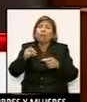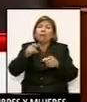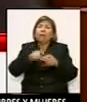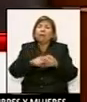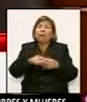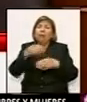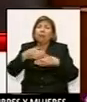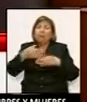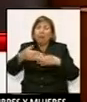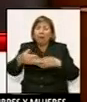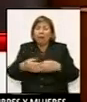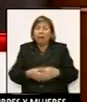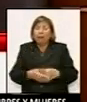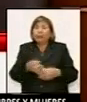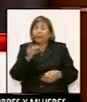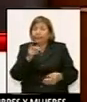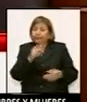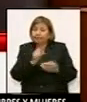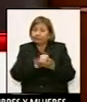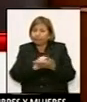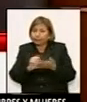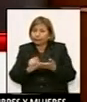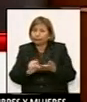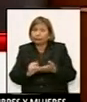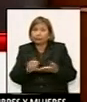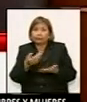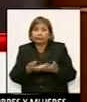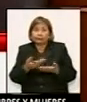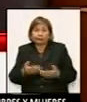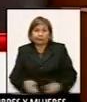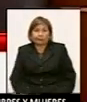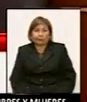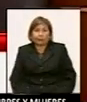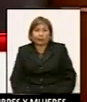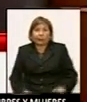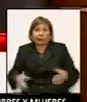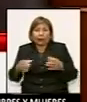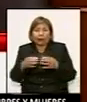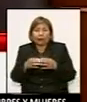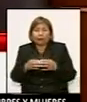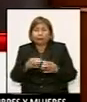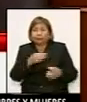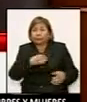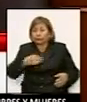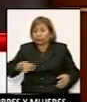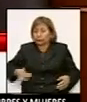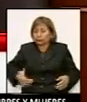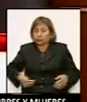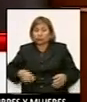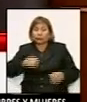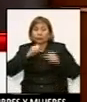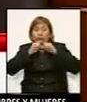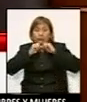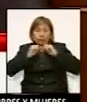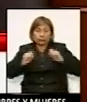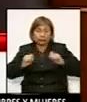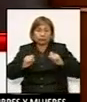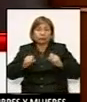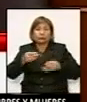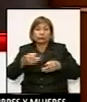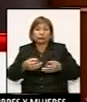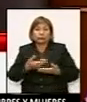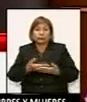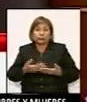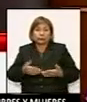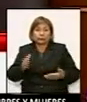en adelante. Sistema y a la Presidencia del Consejo de Ministros a través de la Secretaría de Gobierno Digital